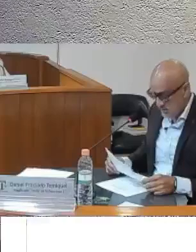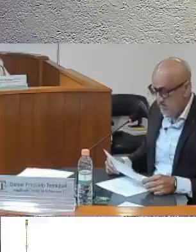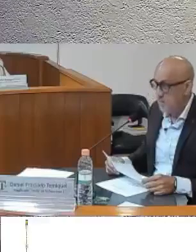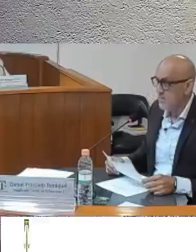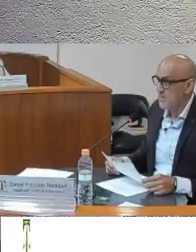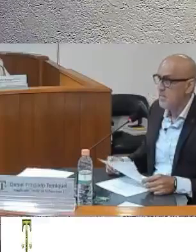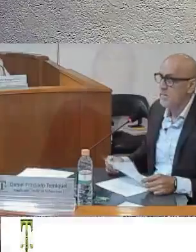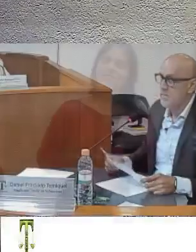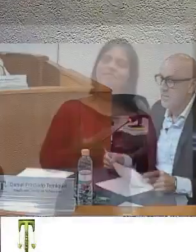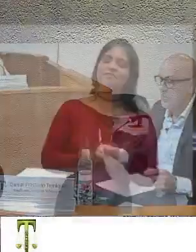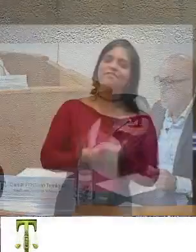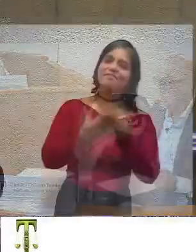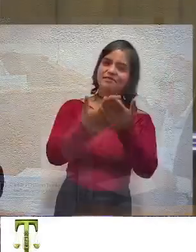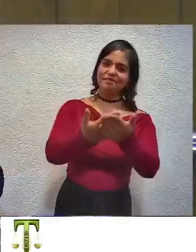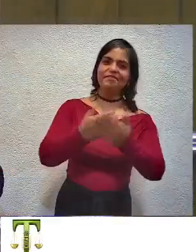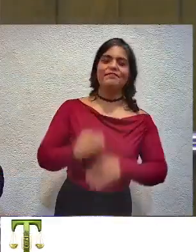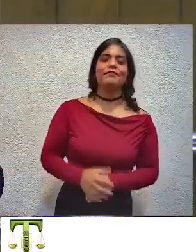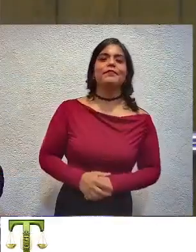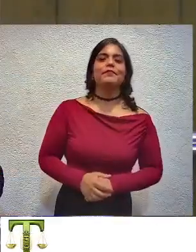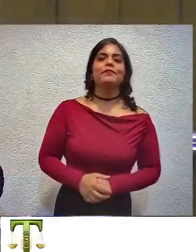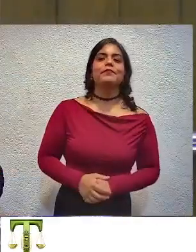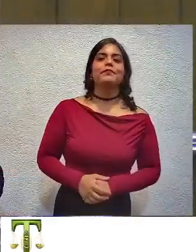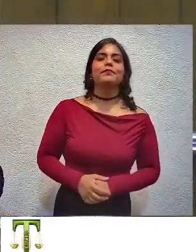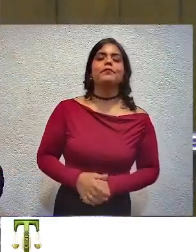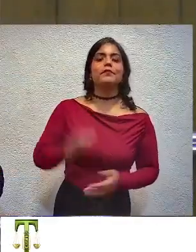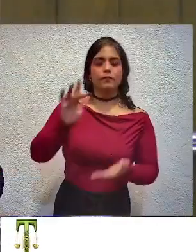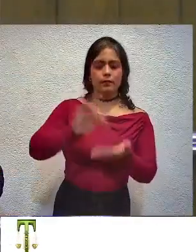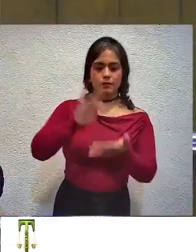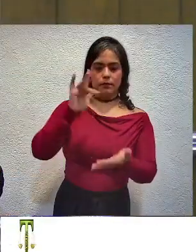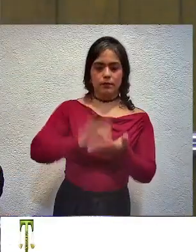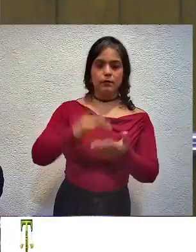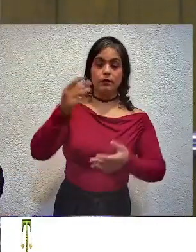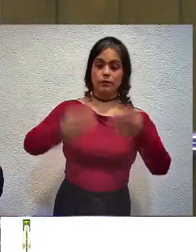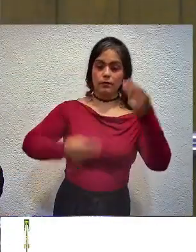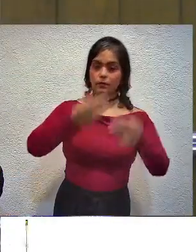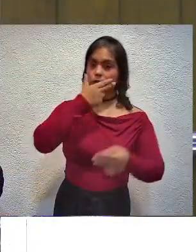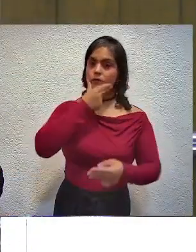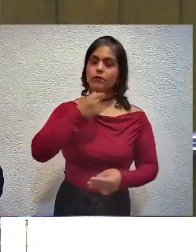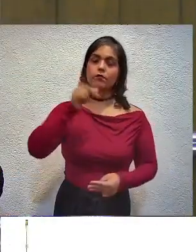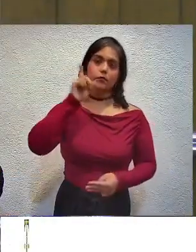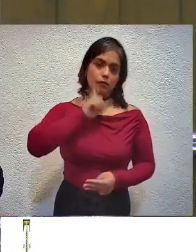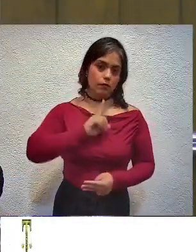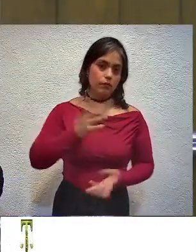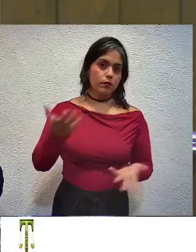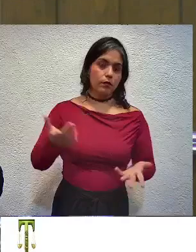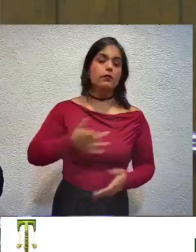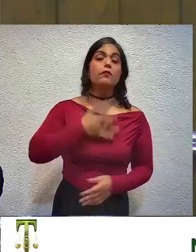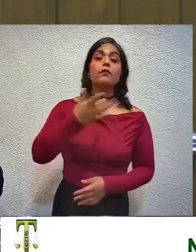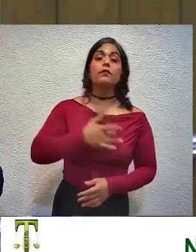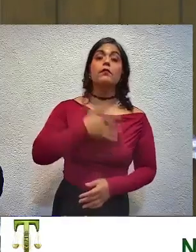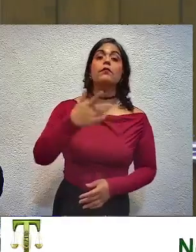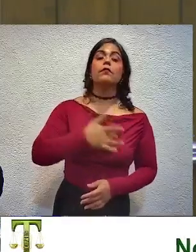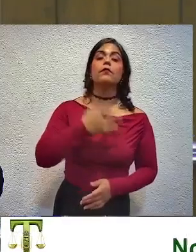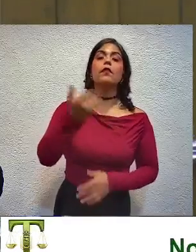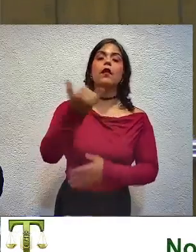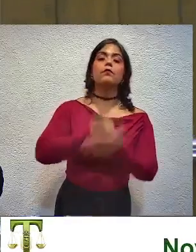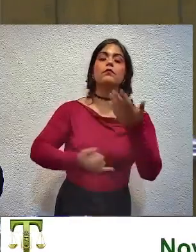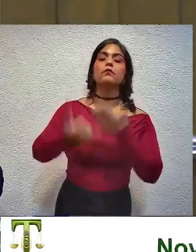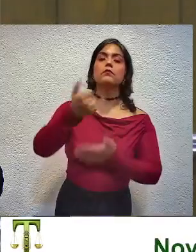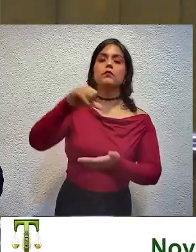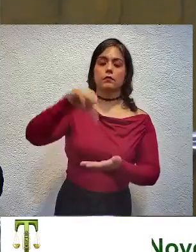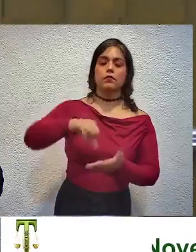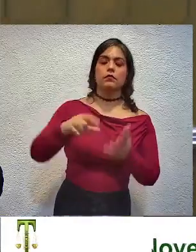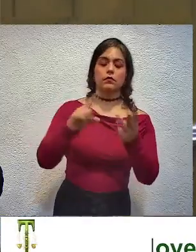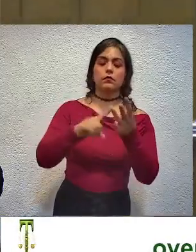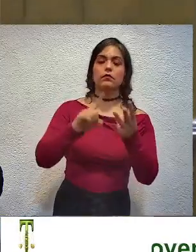magistrada presidenta, magistrada, magistrados. Gracias, secretario. Magistrada, magistrados, está a nuestra consideración el proyecto del que se ha